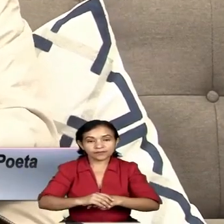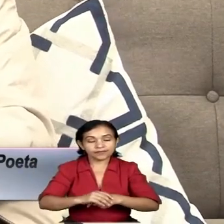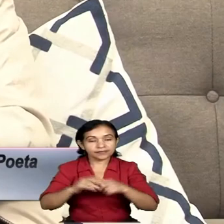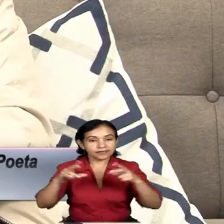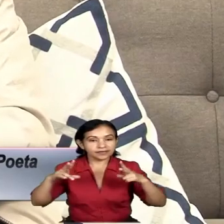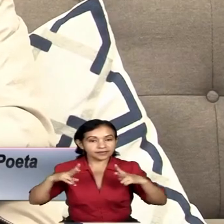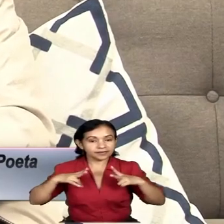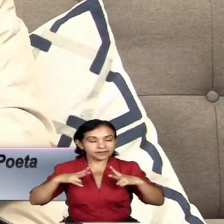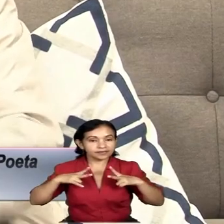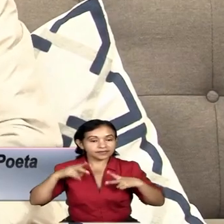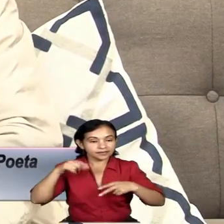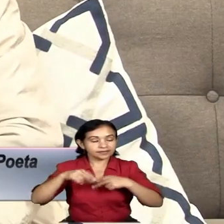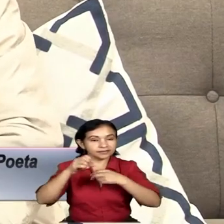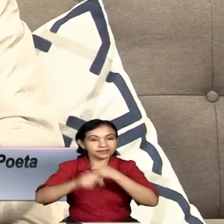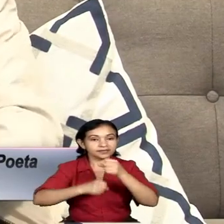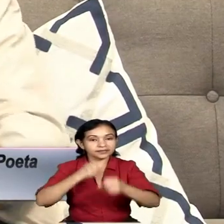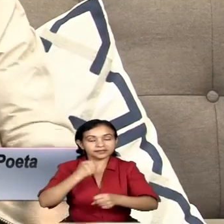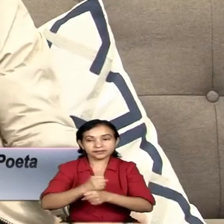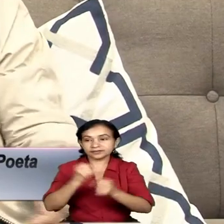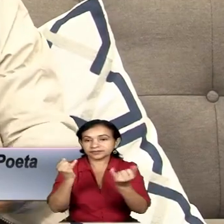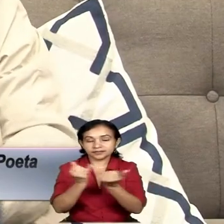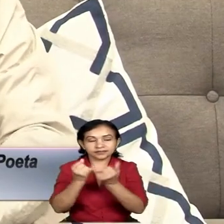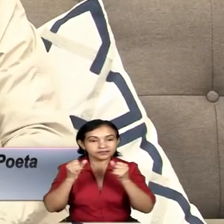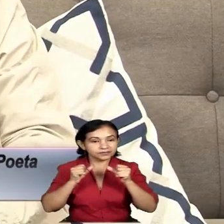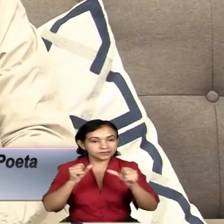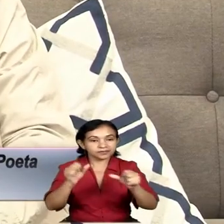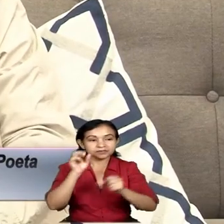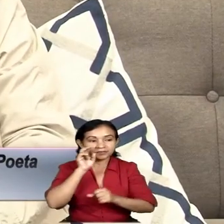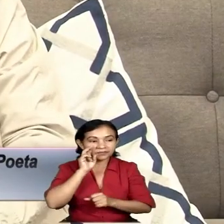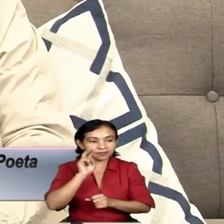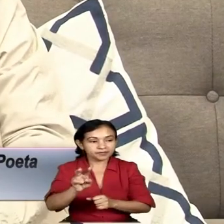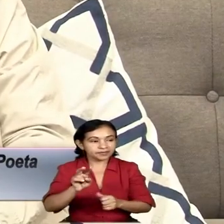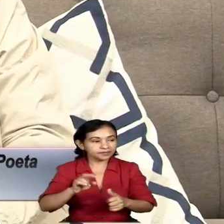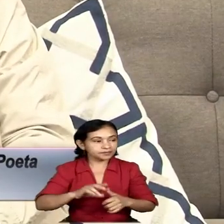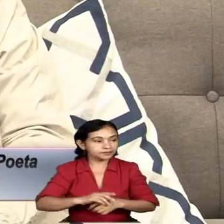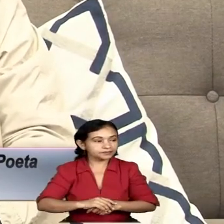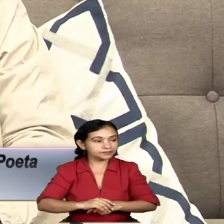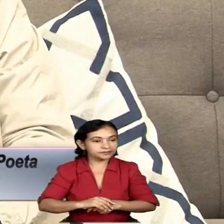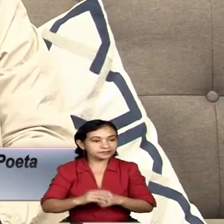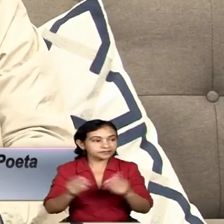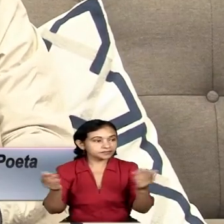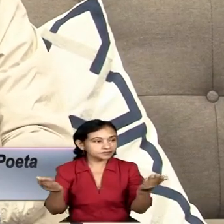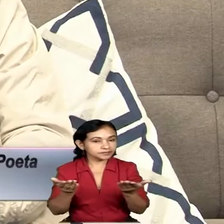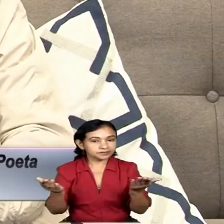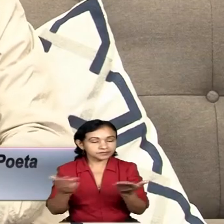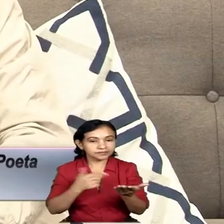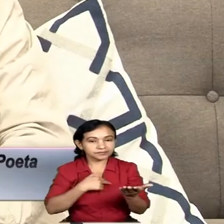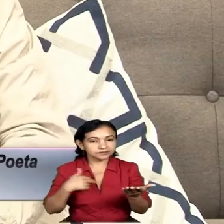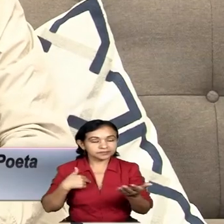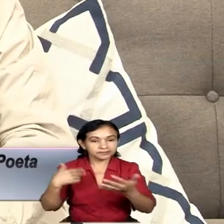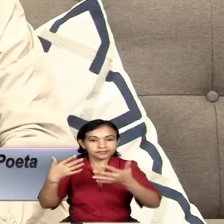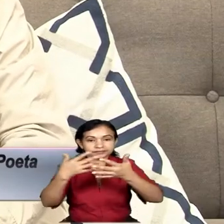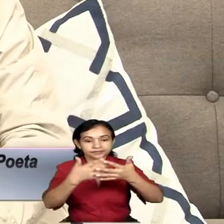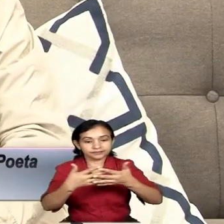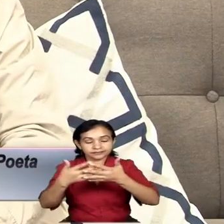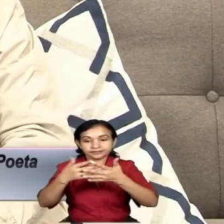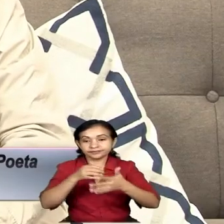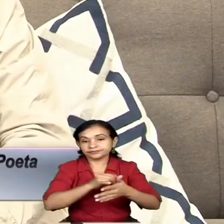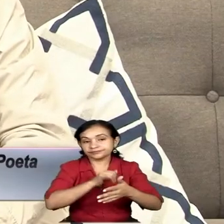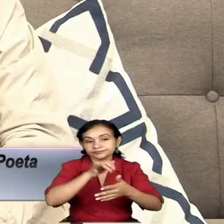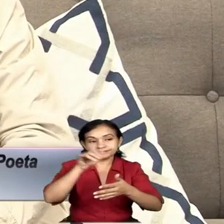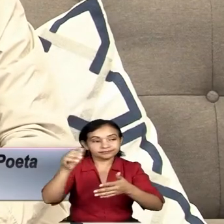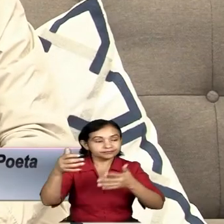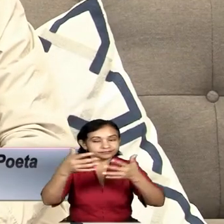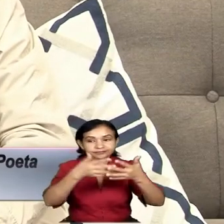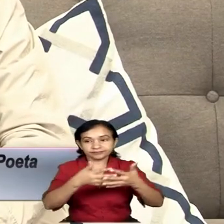abril de este año y lo seguimos viviendo. ¿Cómo van a los Estados Unidos